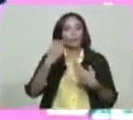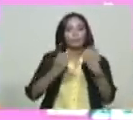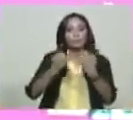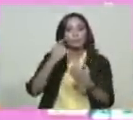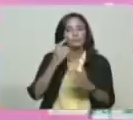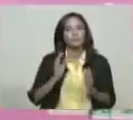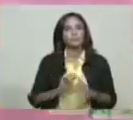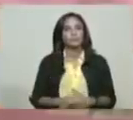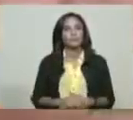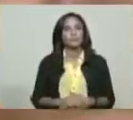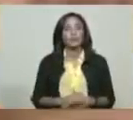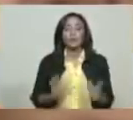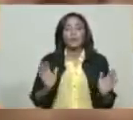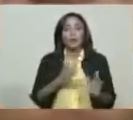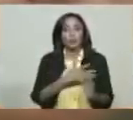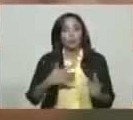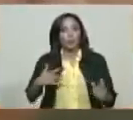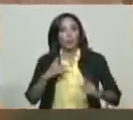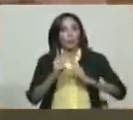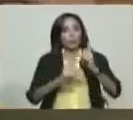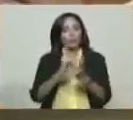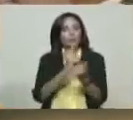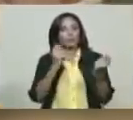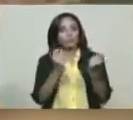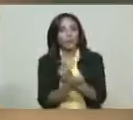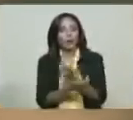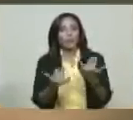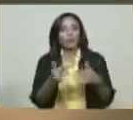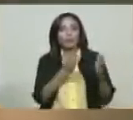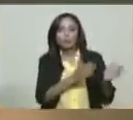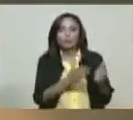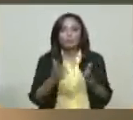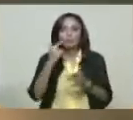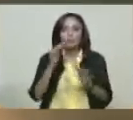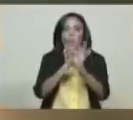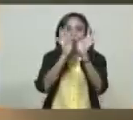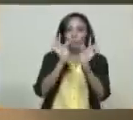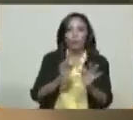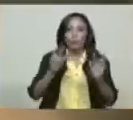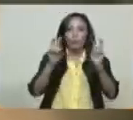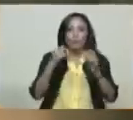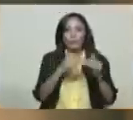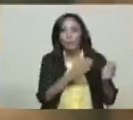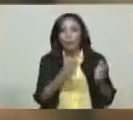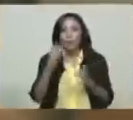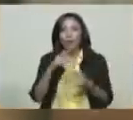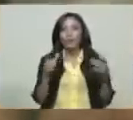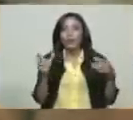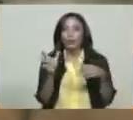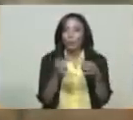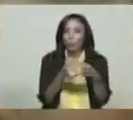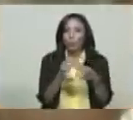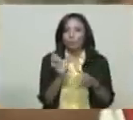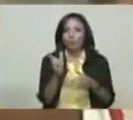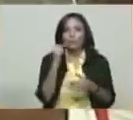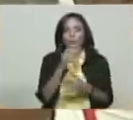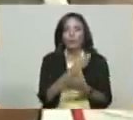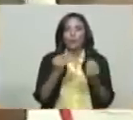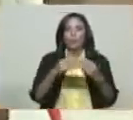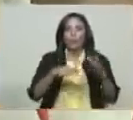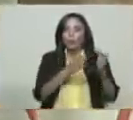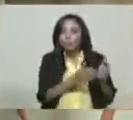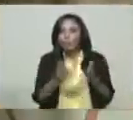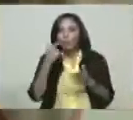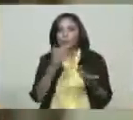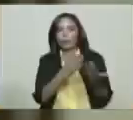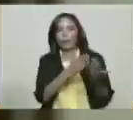Y yo quiero que todo este proceso de nueva estructuración, de nuevo comienzo organizativo del PSUV, de sus estructuras de mando,